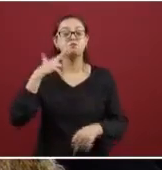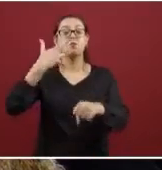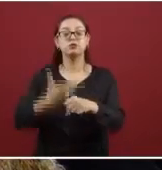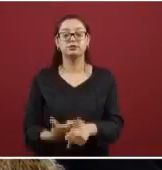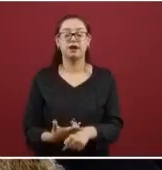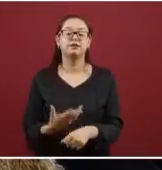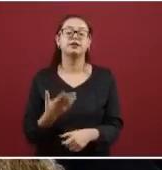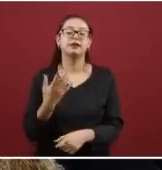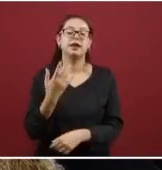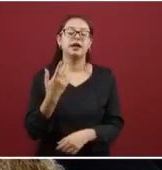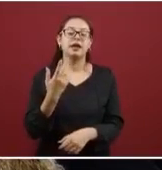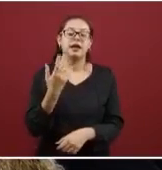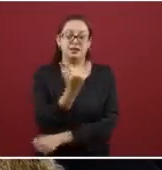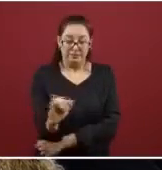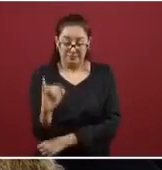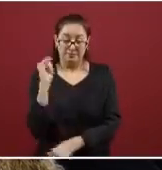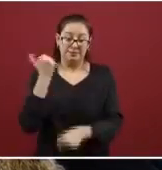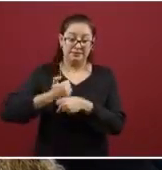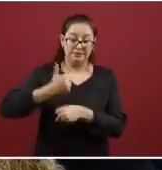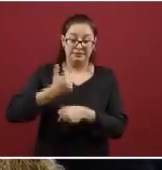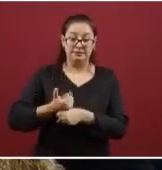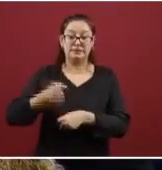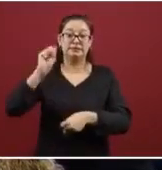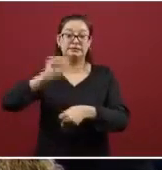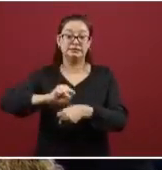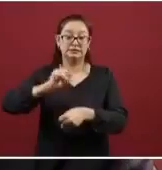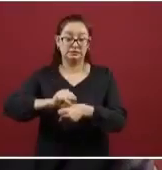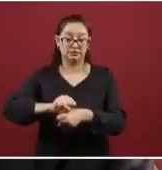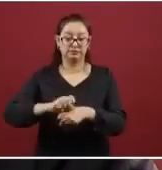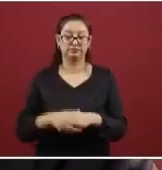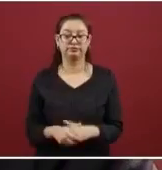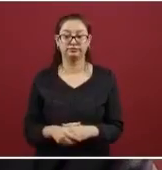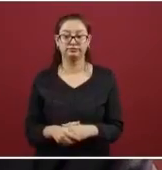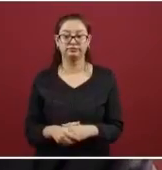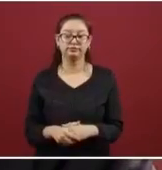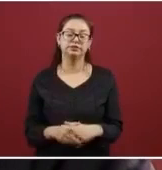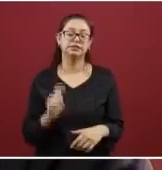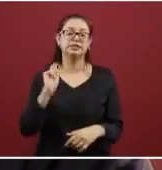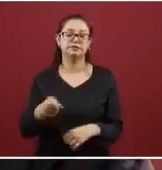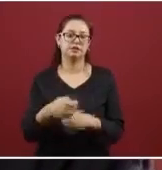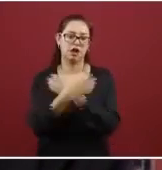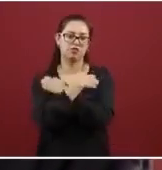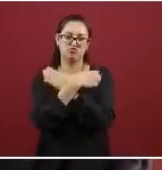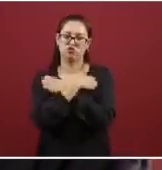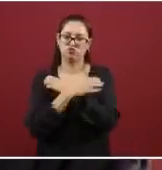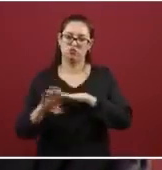preescolar, primaria, secundaria, que se le llama educación